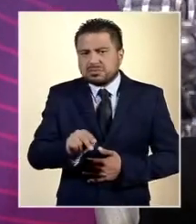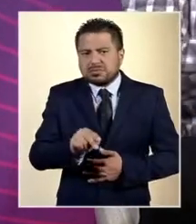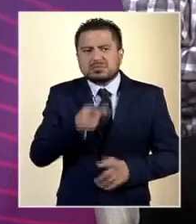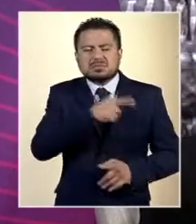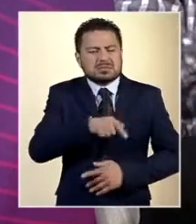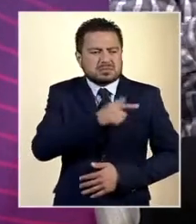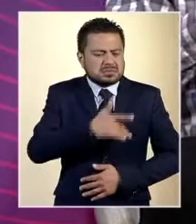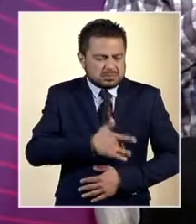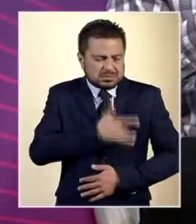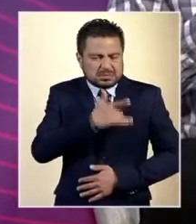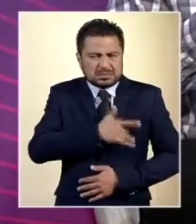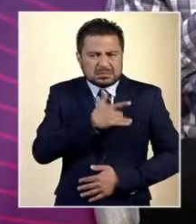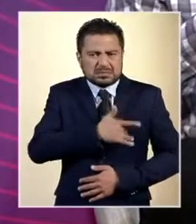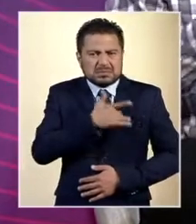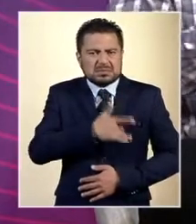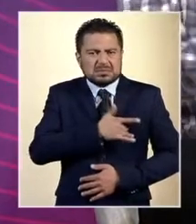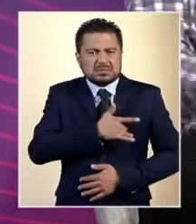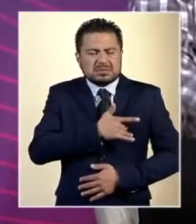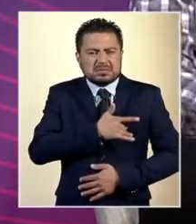se sientan